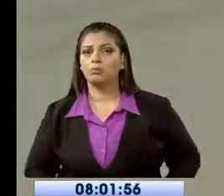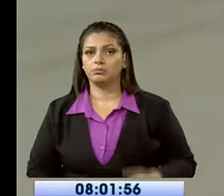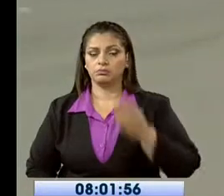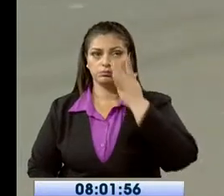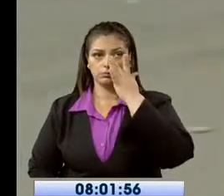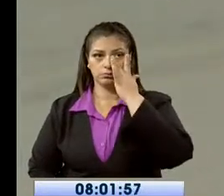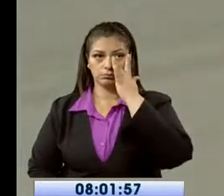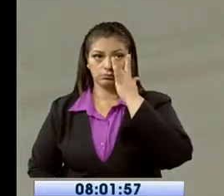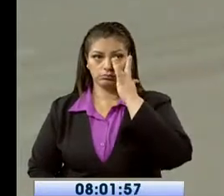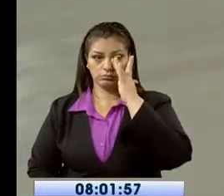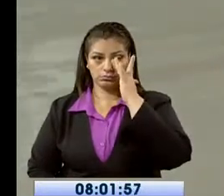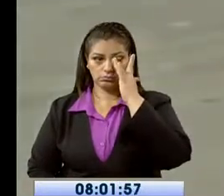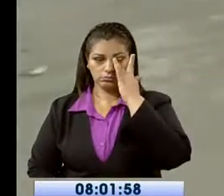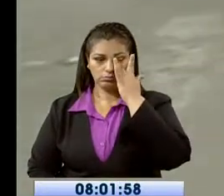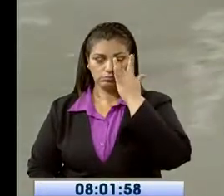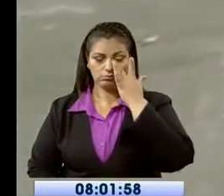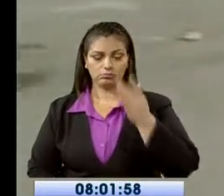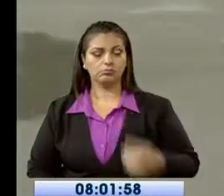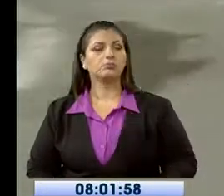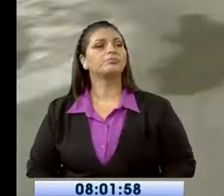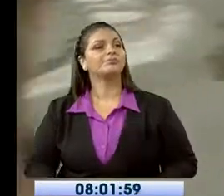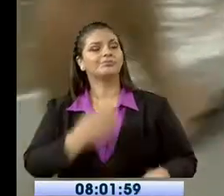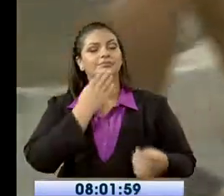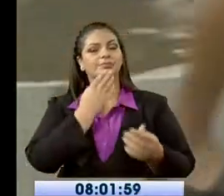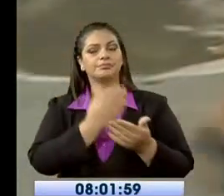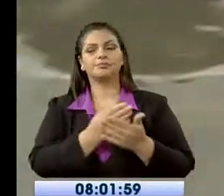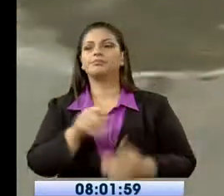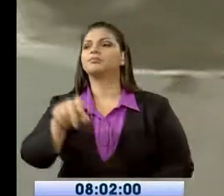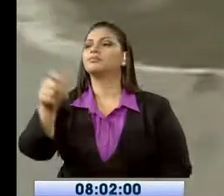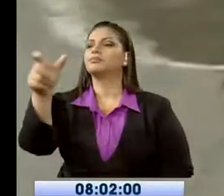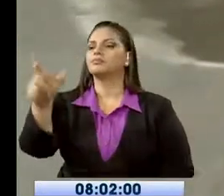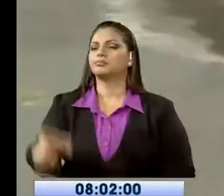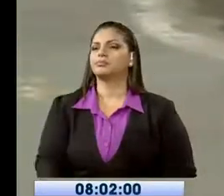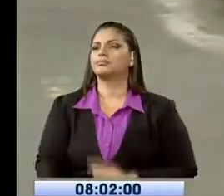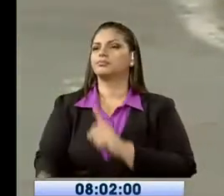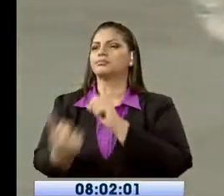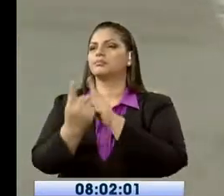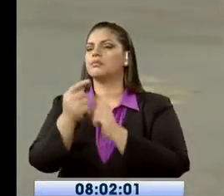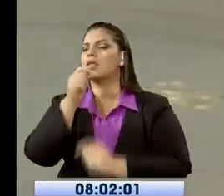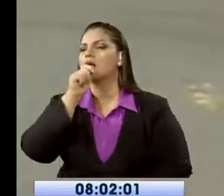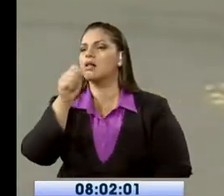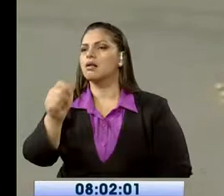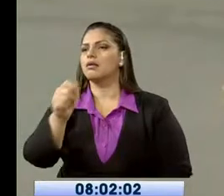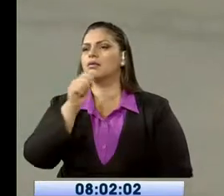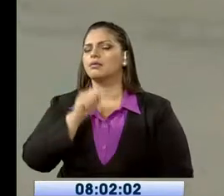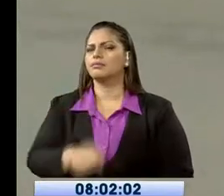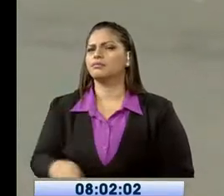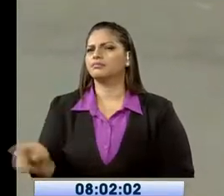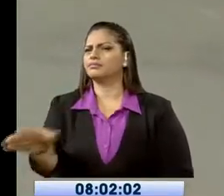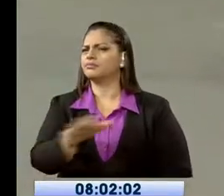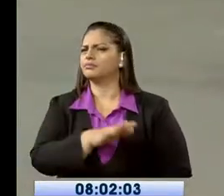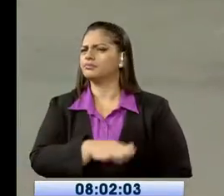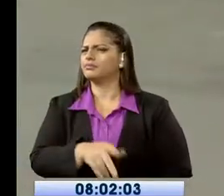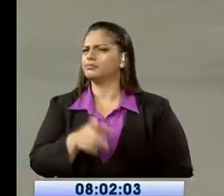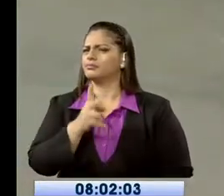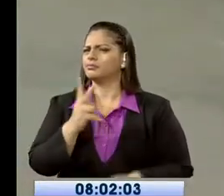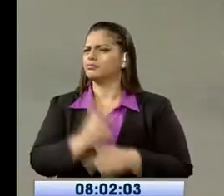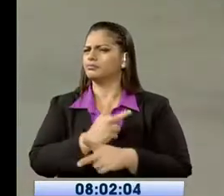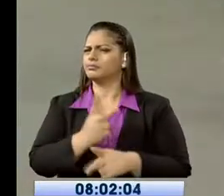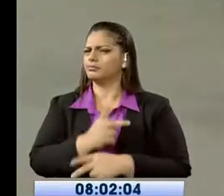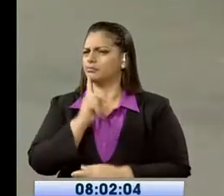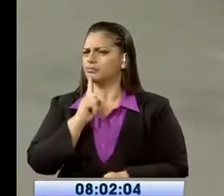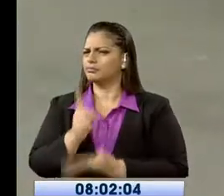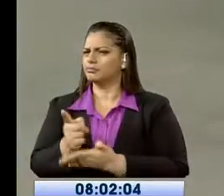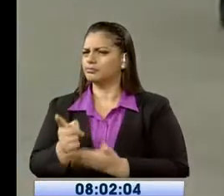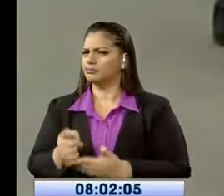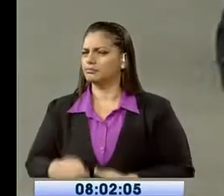déjenme un minutito, vamos a hablar con otro habitante del sector, caballero. El problema de la delincuencia por aquí los aqueja, ¿no? Le digo,